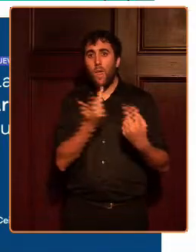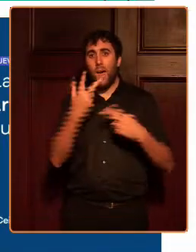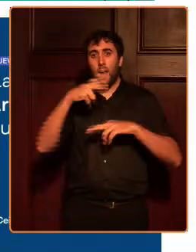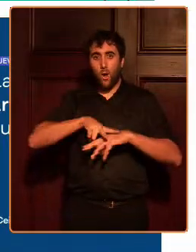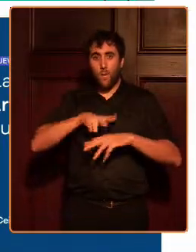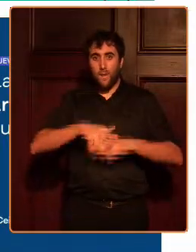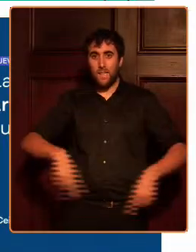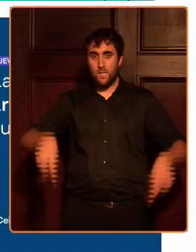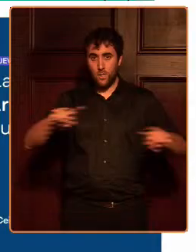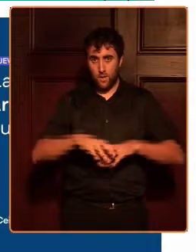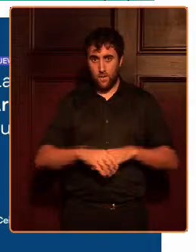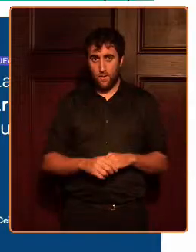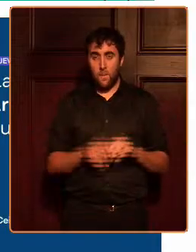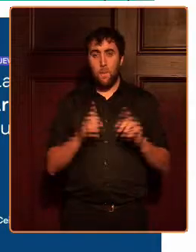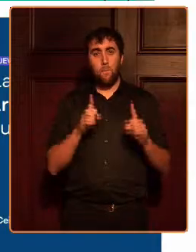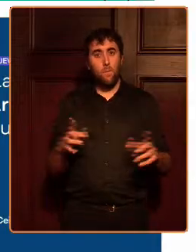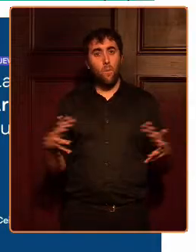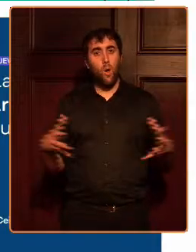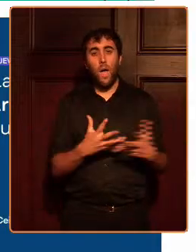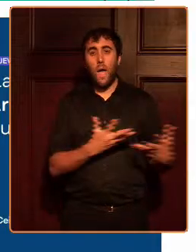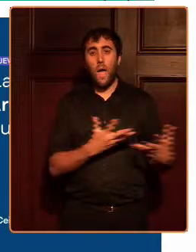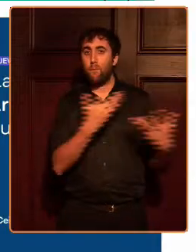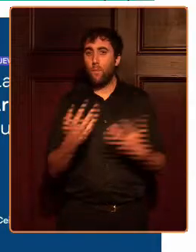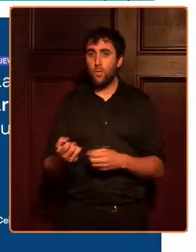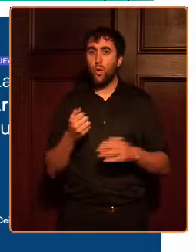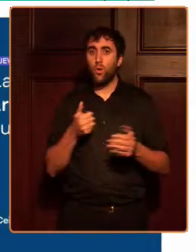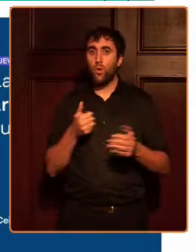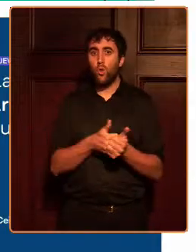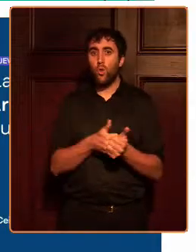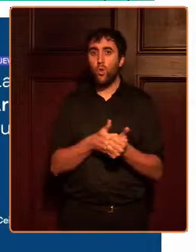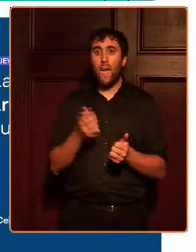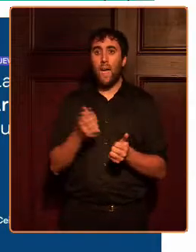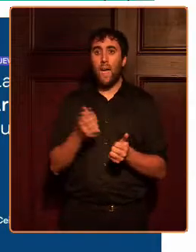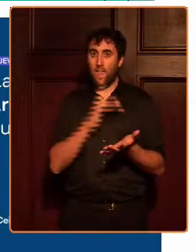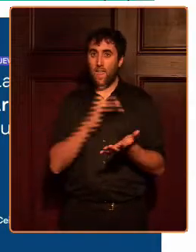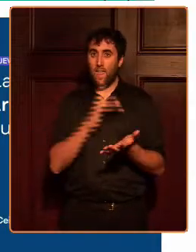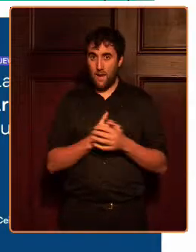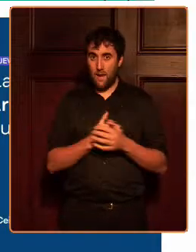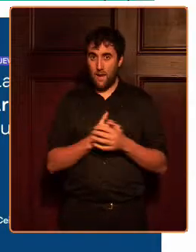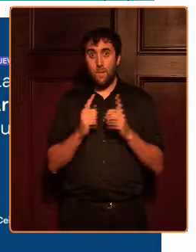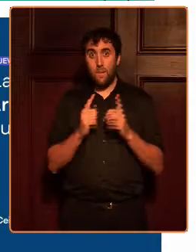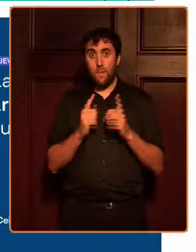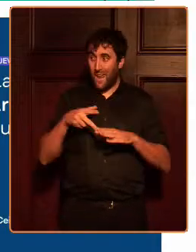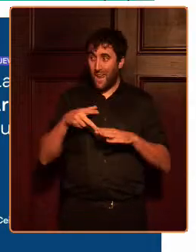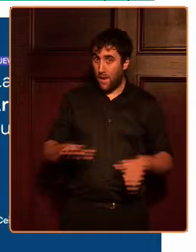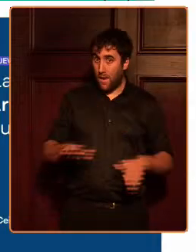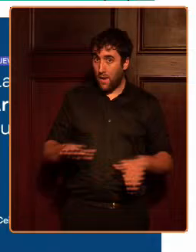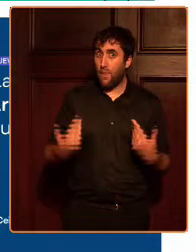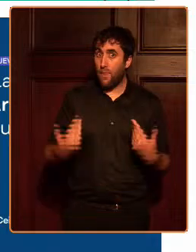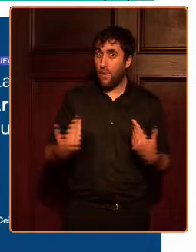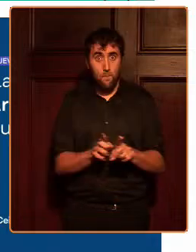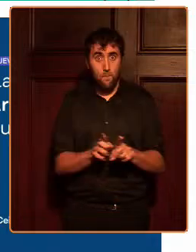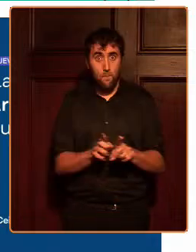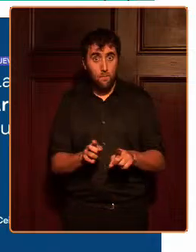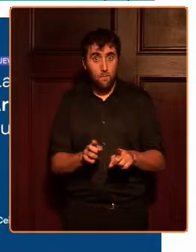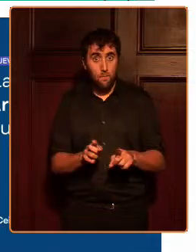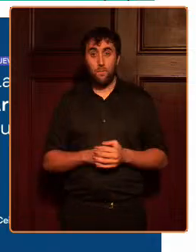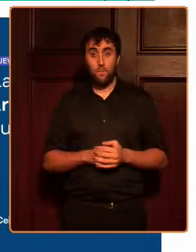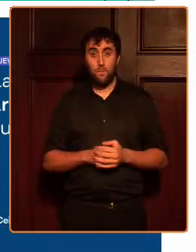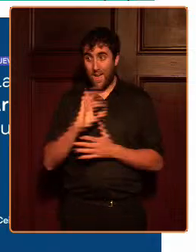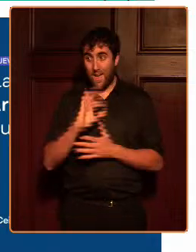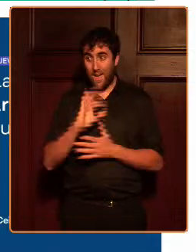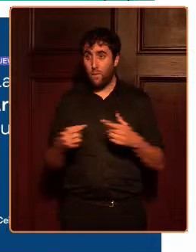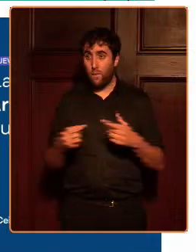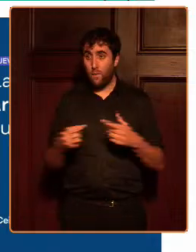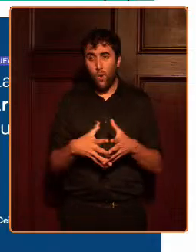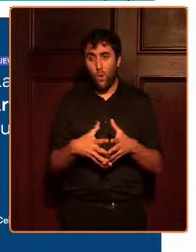Y escalamos nuestro sistema de apoyo a la tutoría virtual, que incluye herramientas que asisten a la precorrección de tareas. La verdad que uno